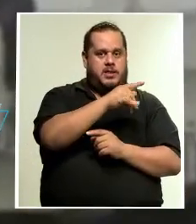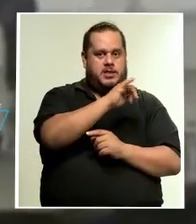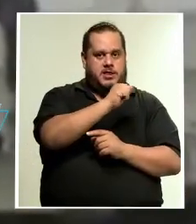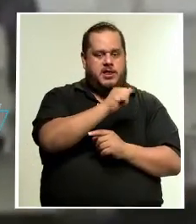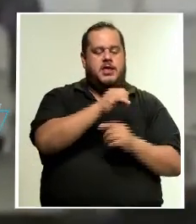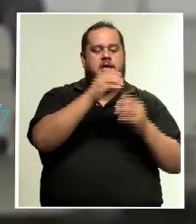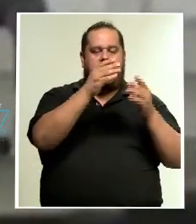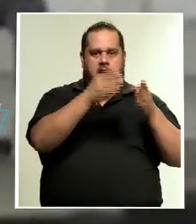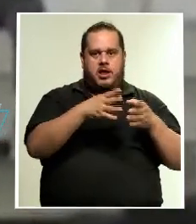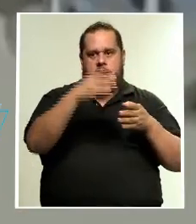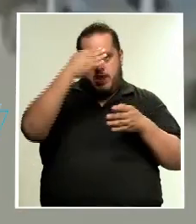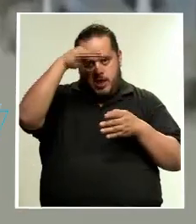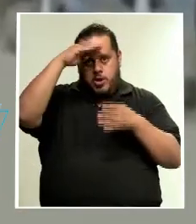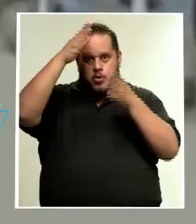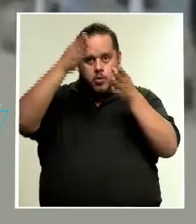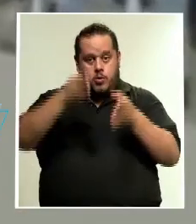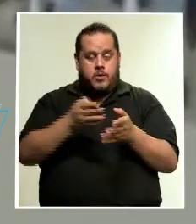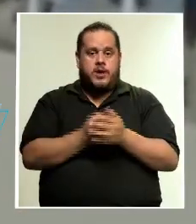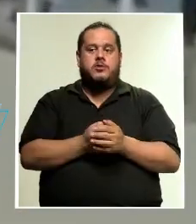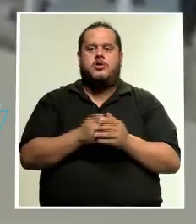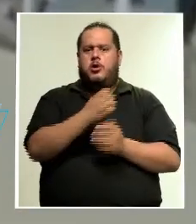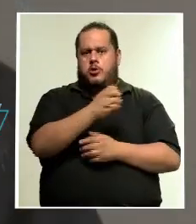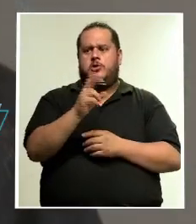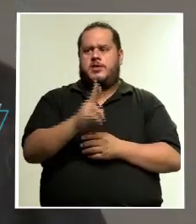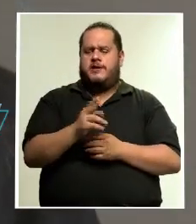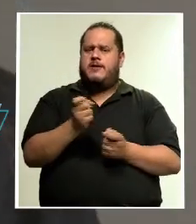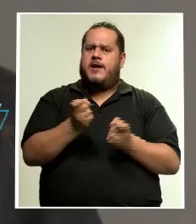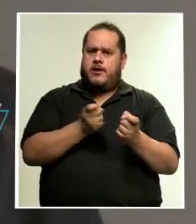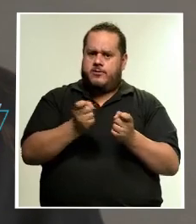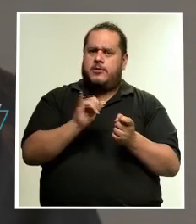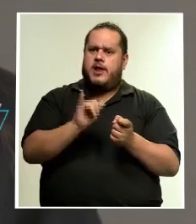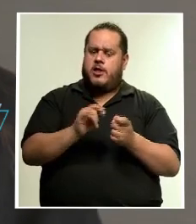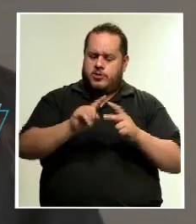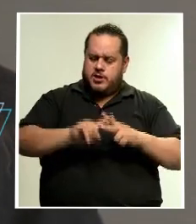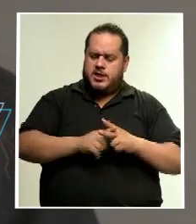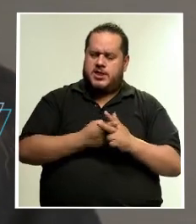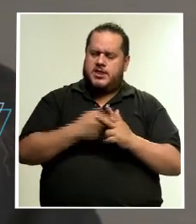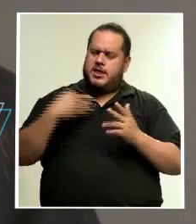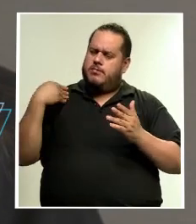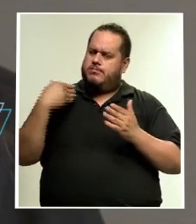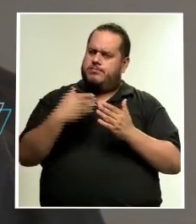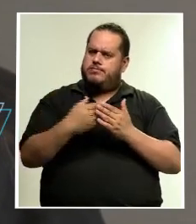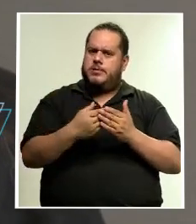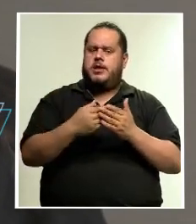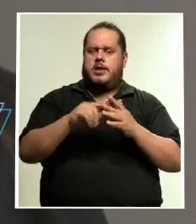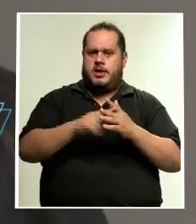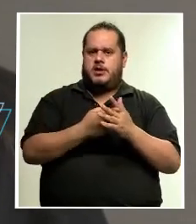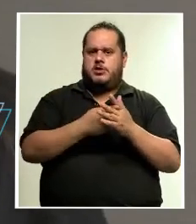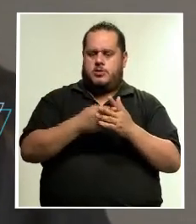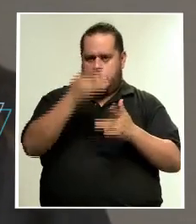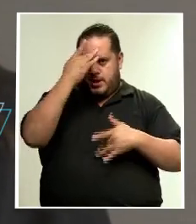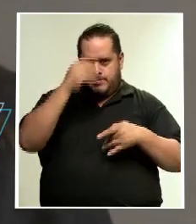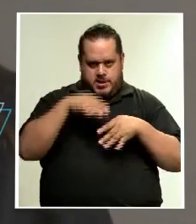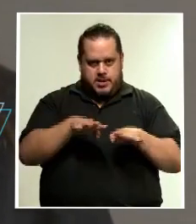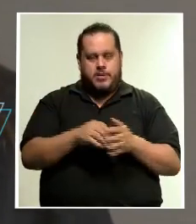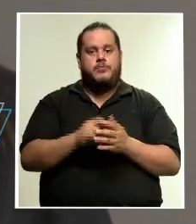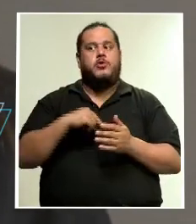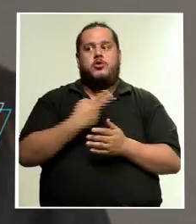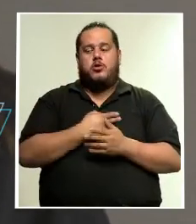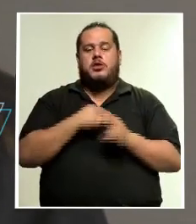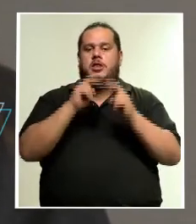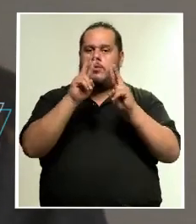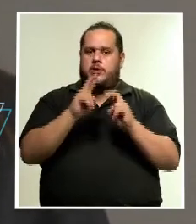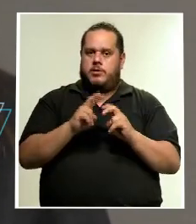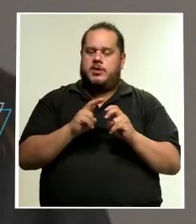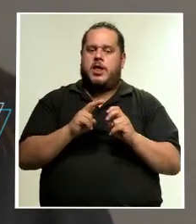suspendió este flujo controlado desde que inició la pandemia. Bueno, desde esta reunión justamente estamos revisando los esfuerzos conjuntos que tenemos